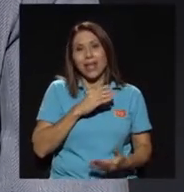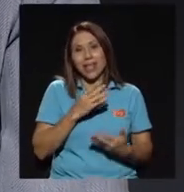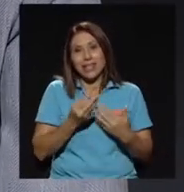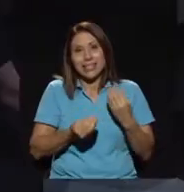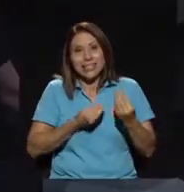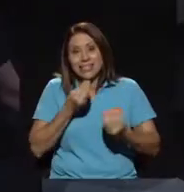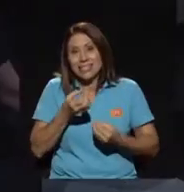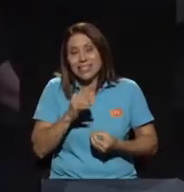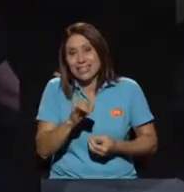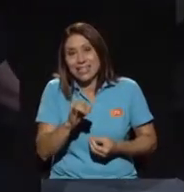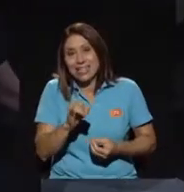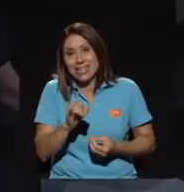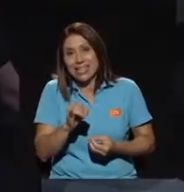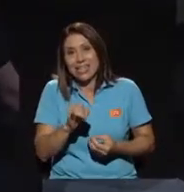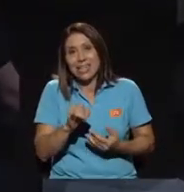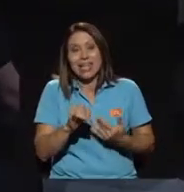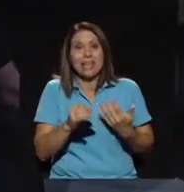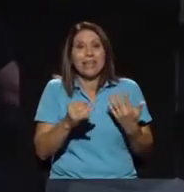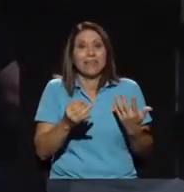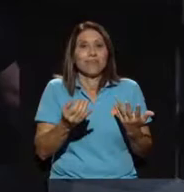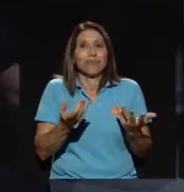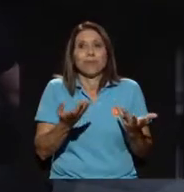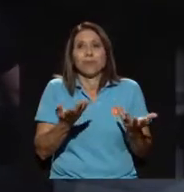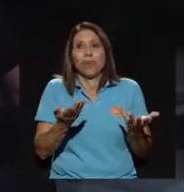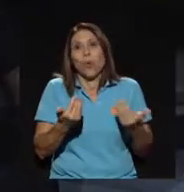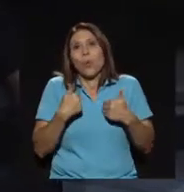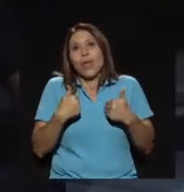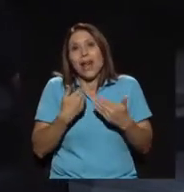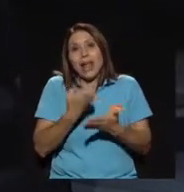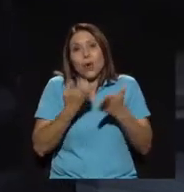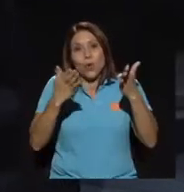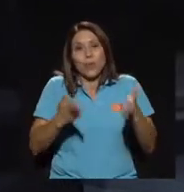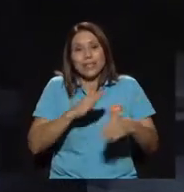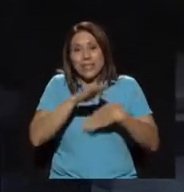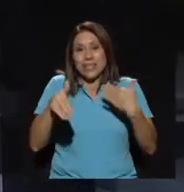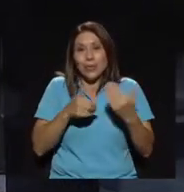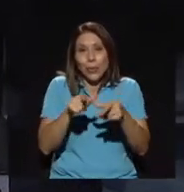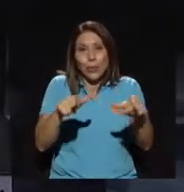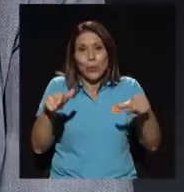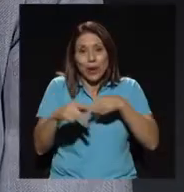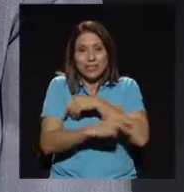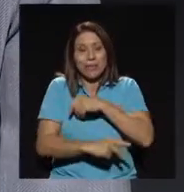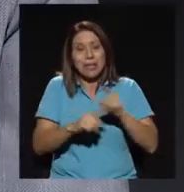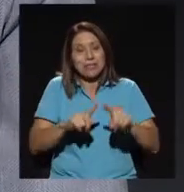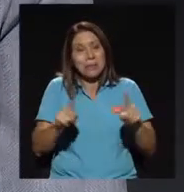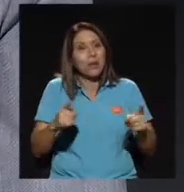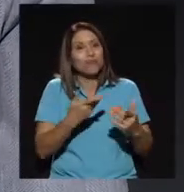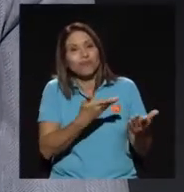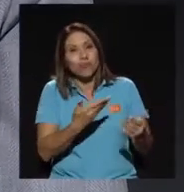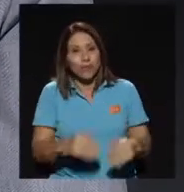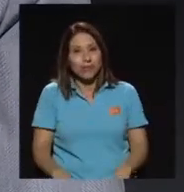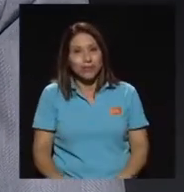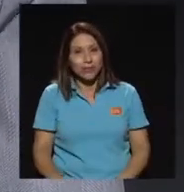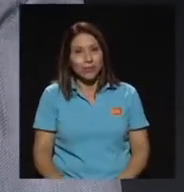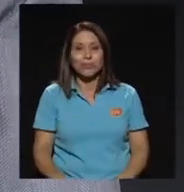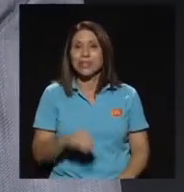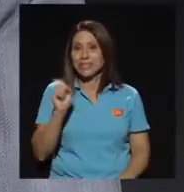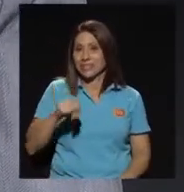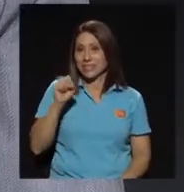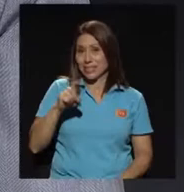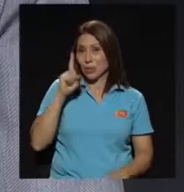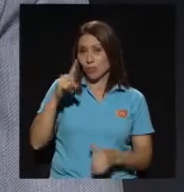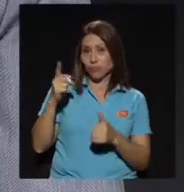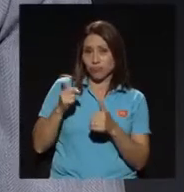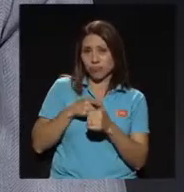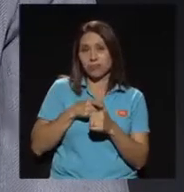si hubiera economistas en todos los lugares de este país, pero cuéntenos. Sí, digamos, una primera cosa a decir